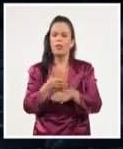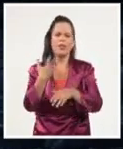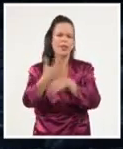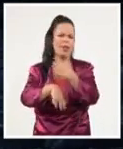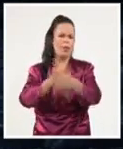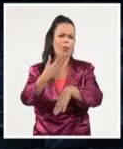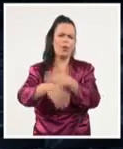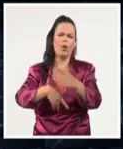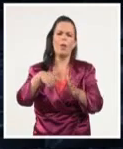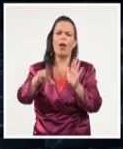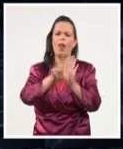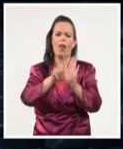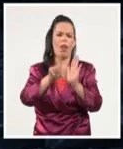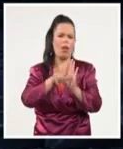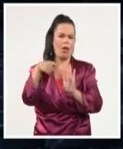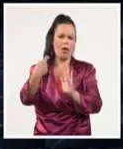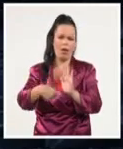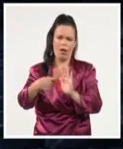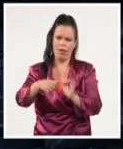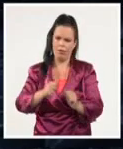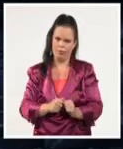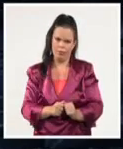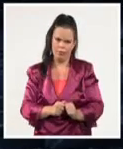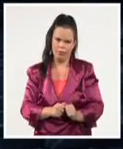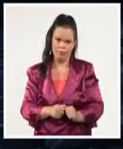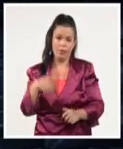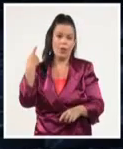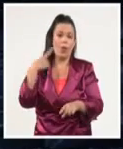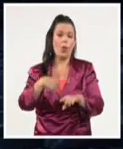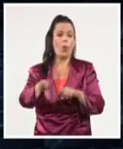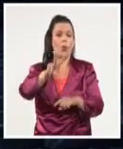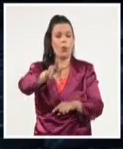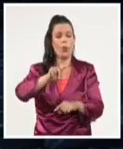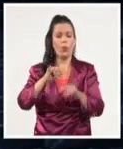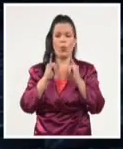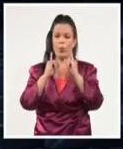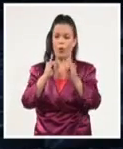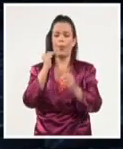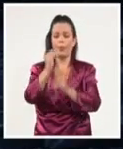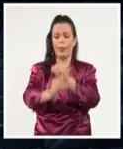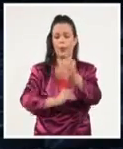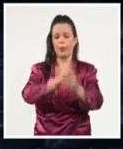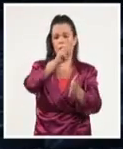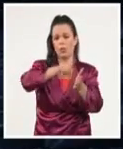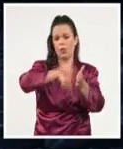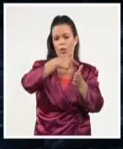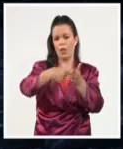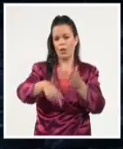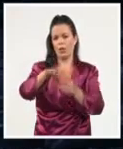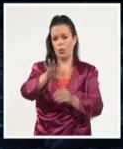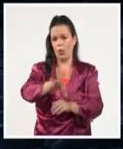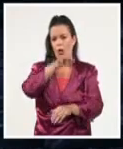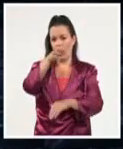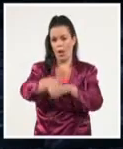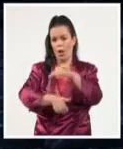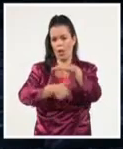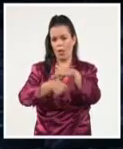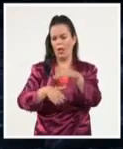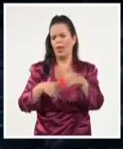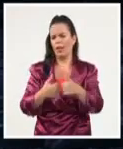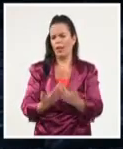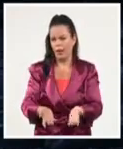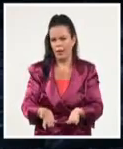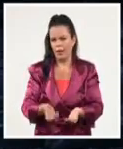judiciales. Lo cierto es que hay otra gran novedad para este proceso electoral y para la vida política colombiana toda, y es que por primera